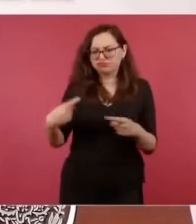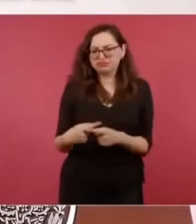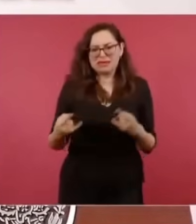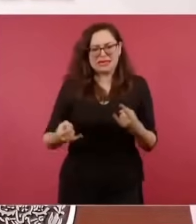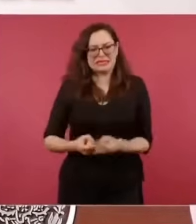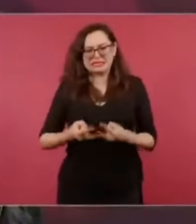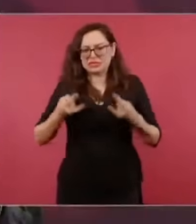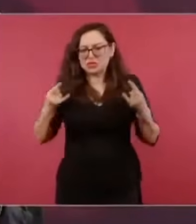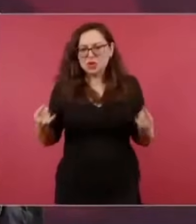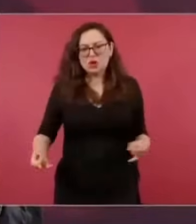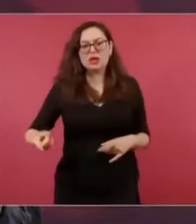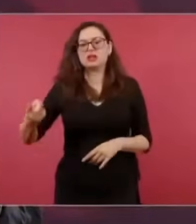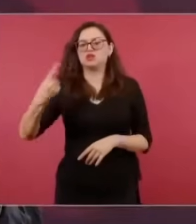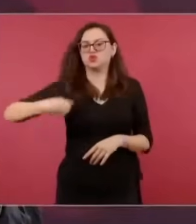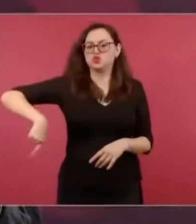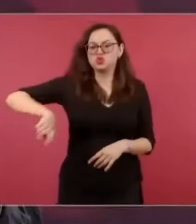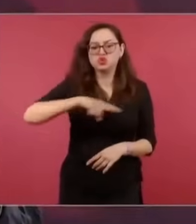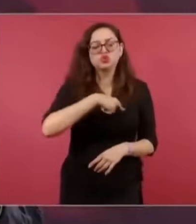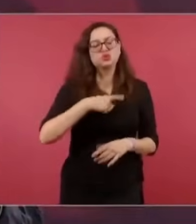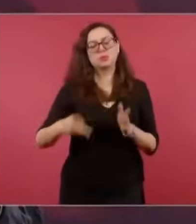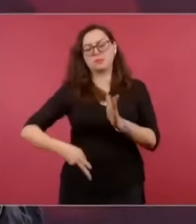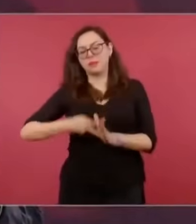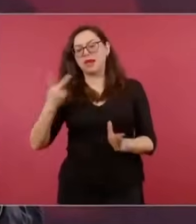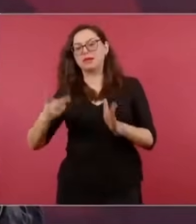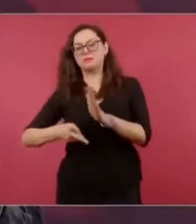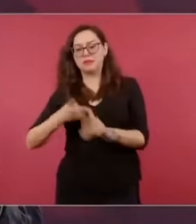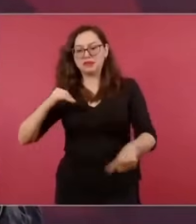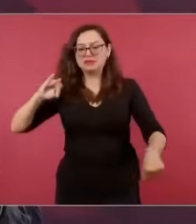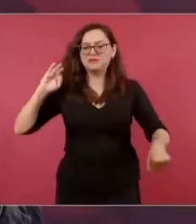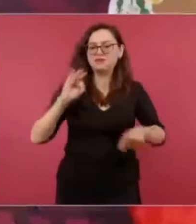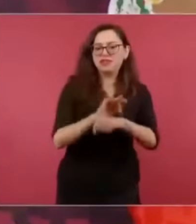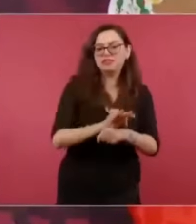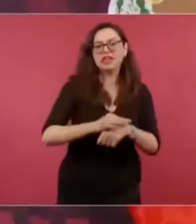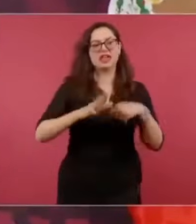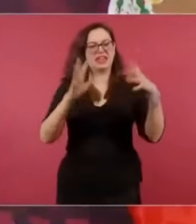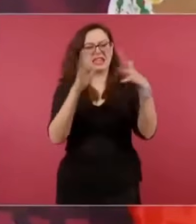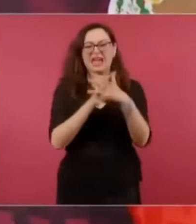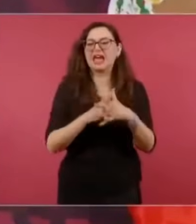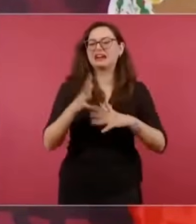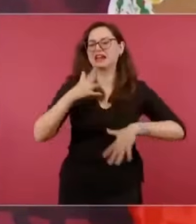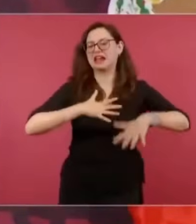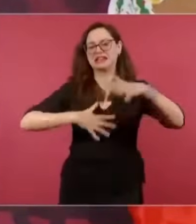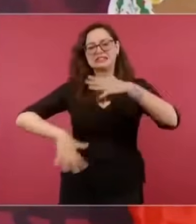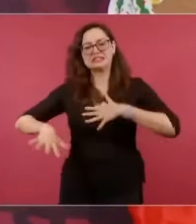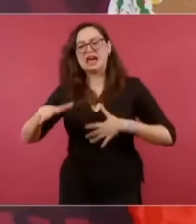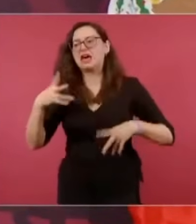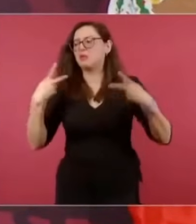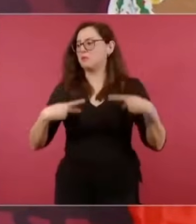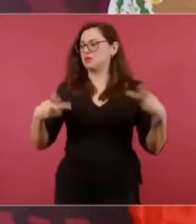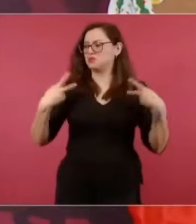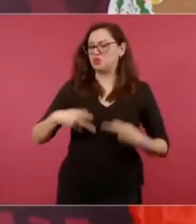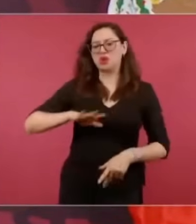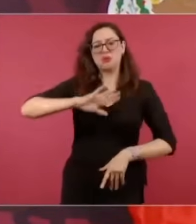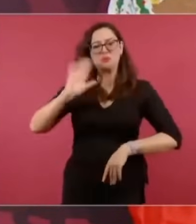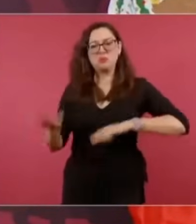ha costado muchas fatigas y vidas de nuestros antepasados.